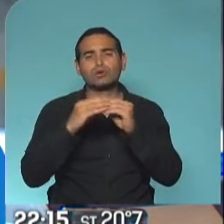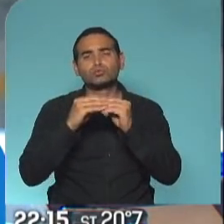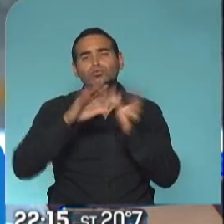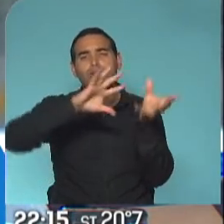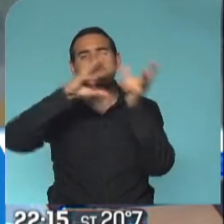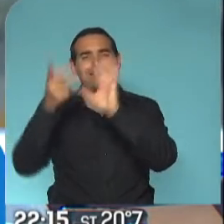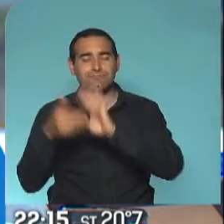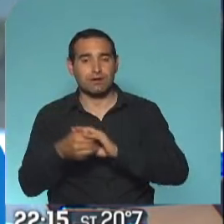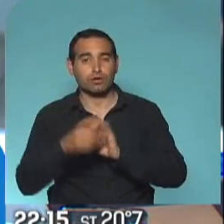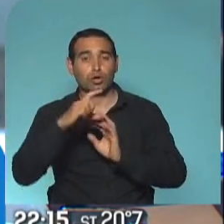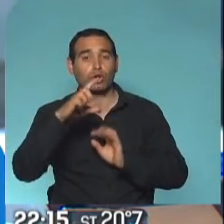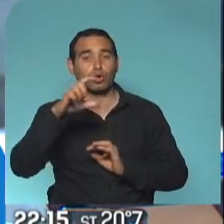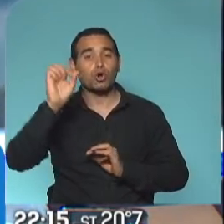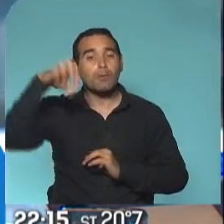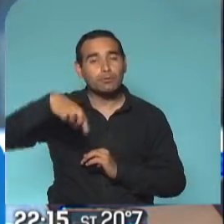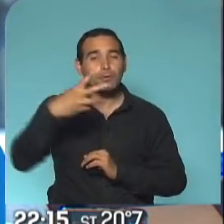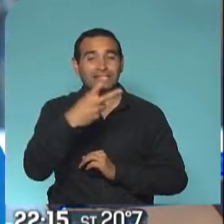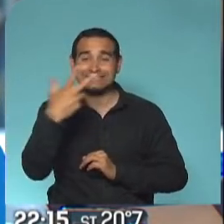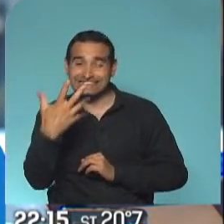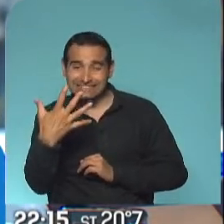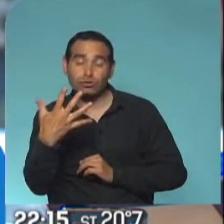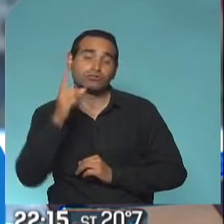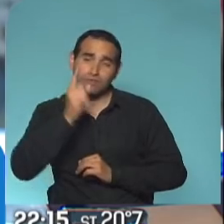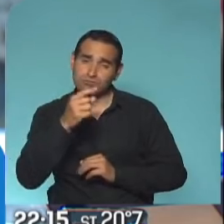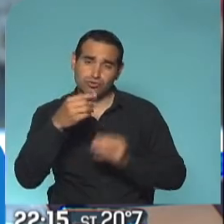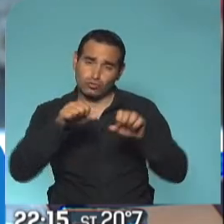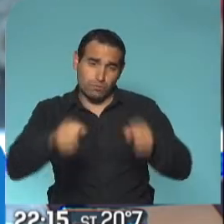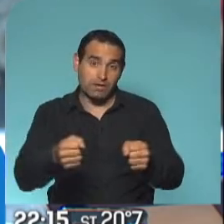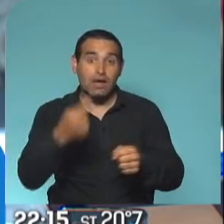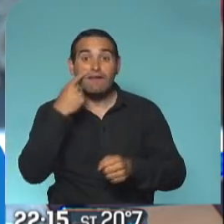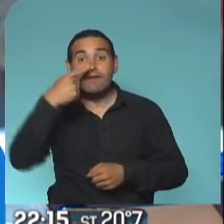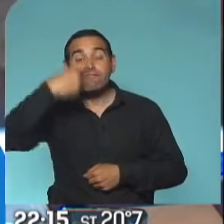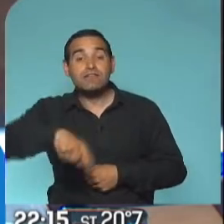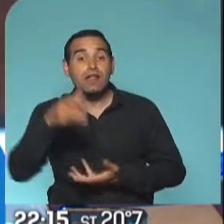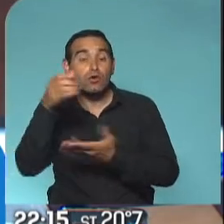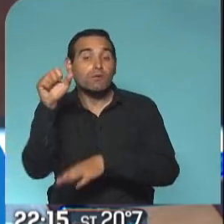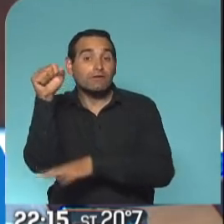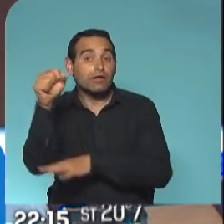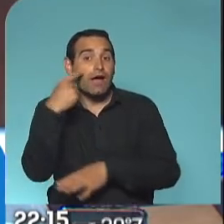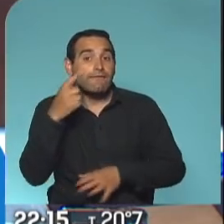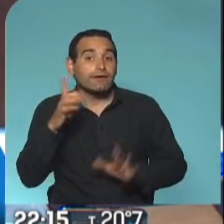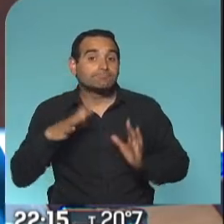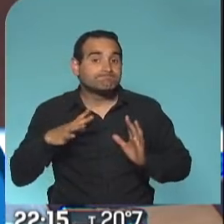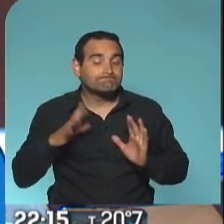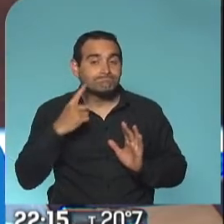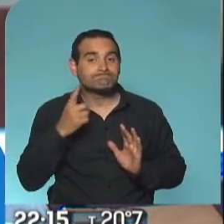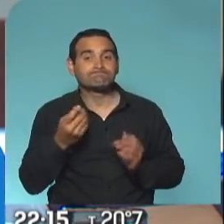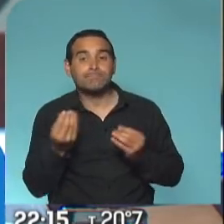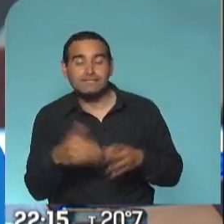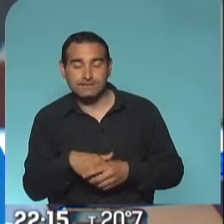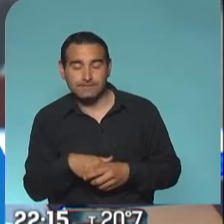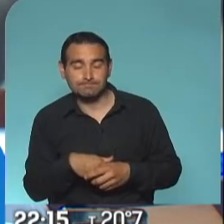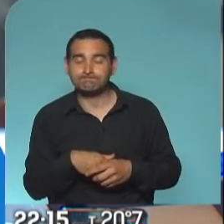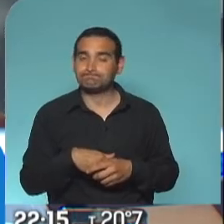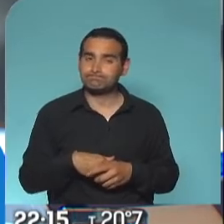el COP25, que también se suspendió en Chile. Y queda pendiente la final de la Copa Libertadores. Ese es otro asunto. Ahora